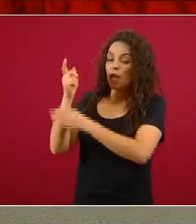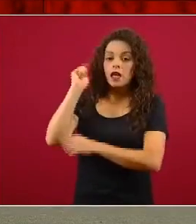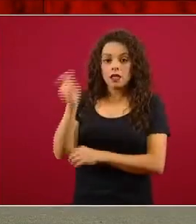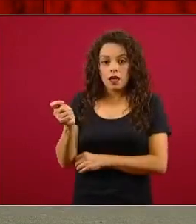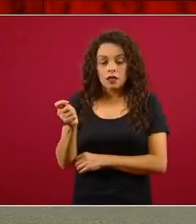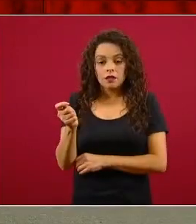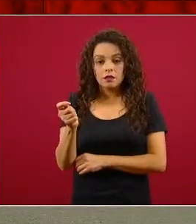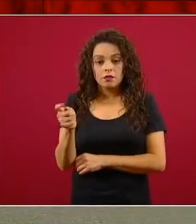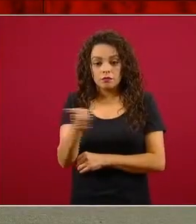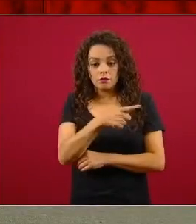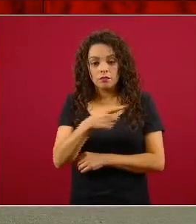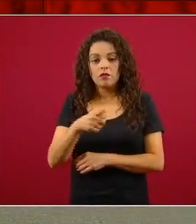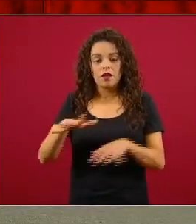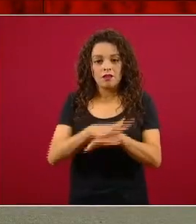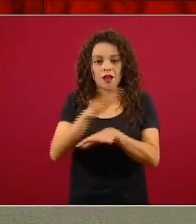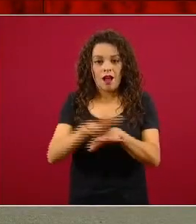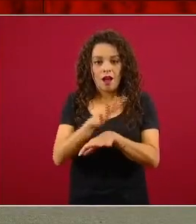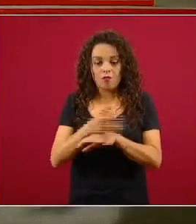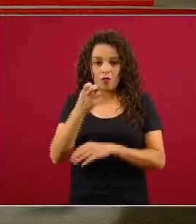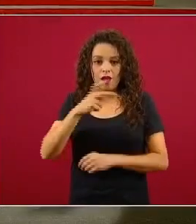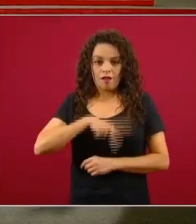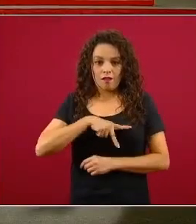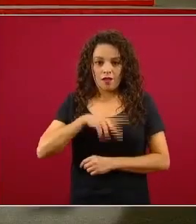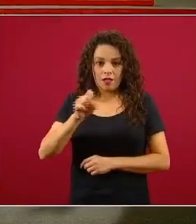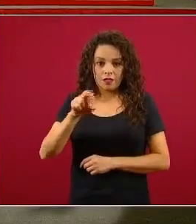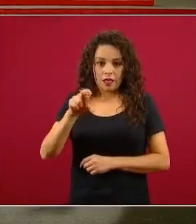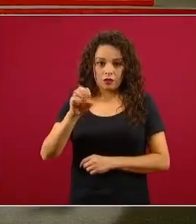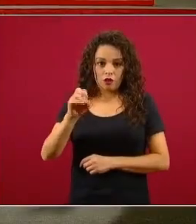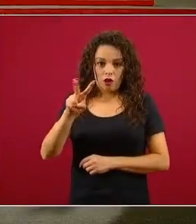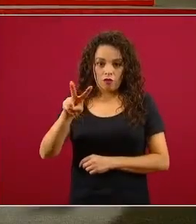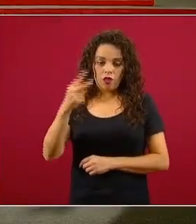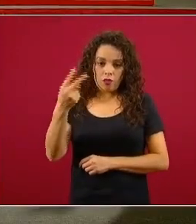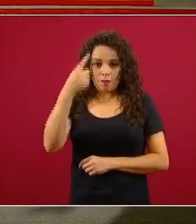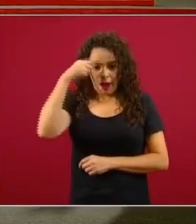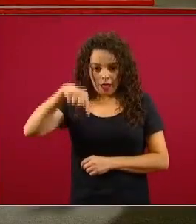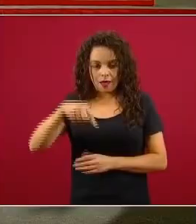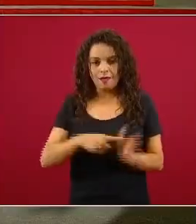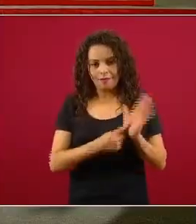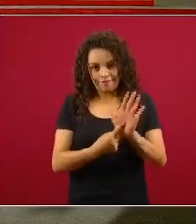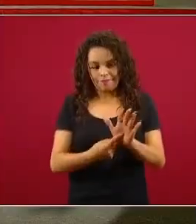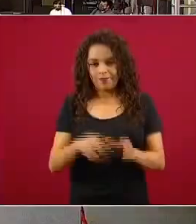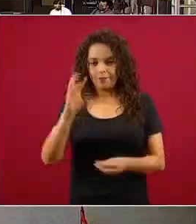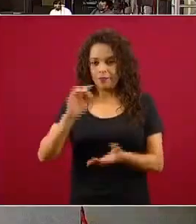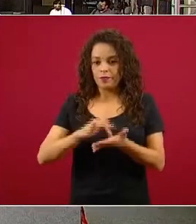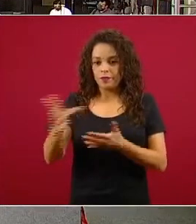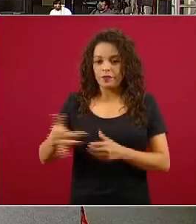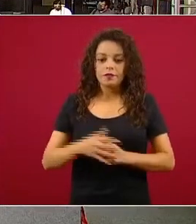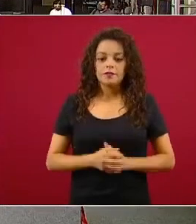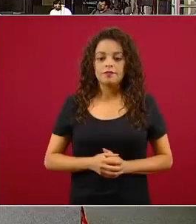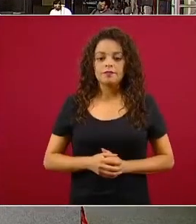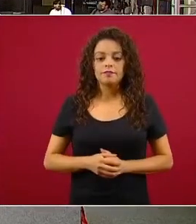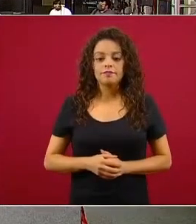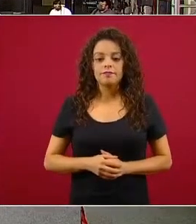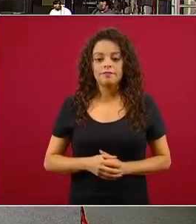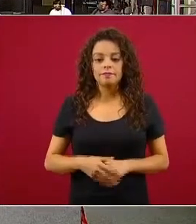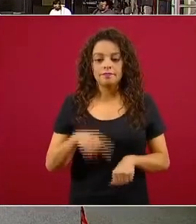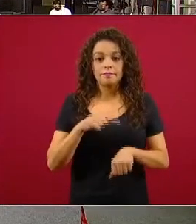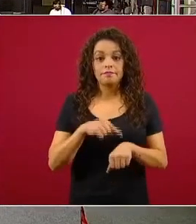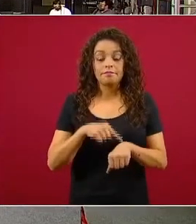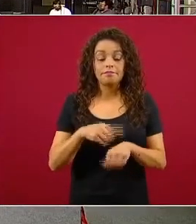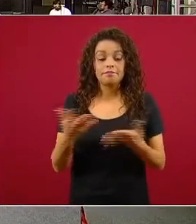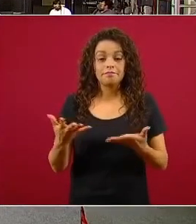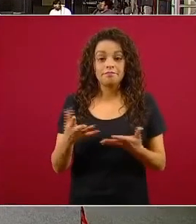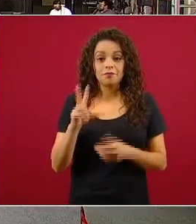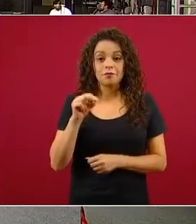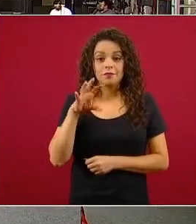el estado de las mutaciones del virus SARS-CoV-2. Gracias, Arturo. Nos queda escaso 30 segundos,